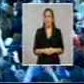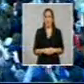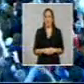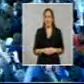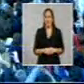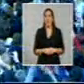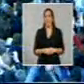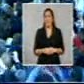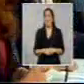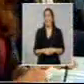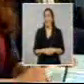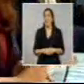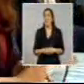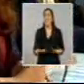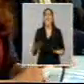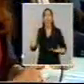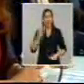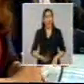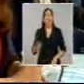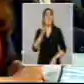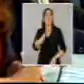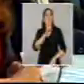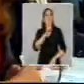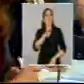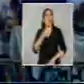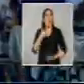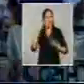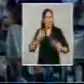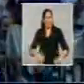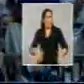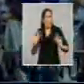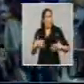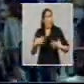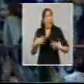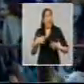Nunca se puede ser una gran mujer si no tenés un gran hombre al lado.